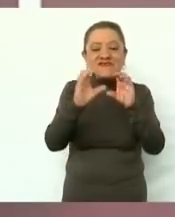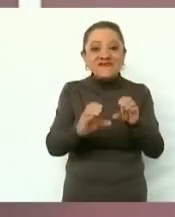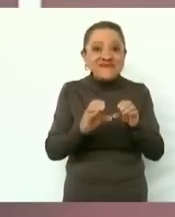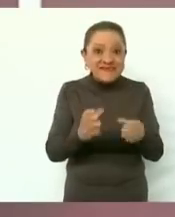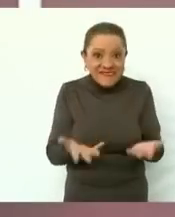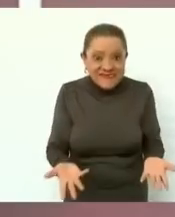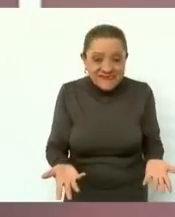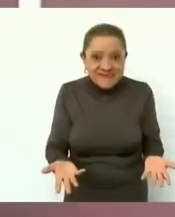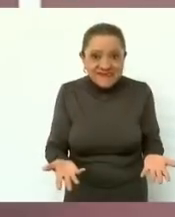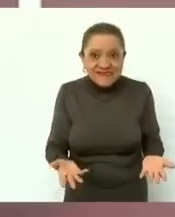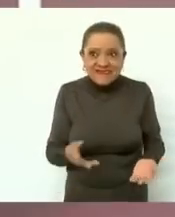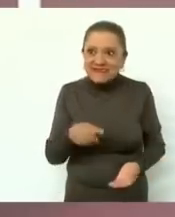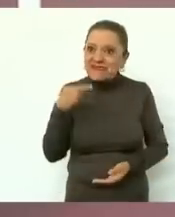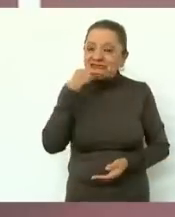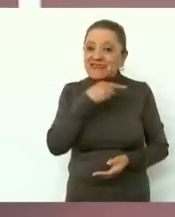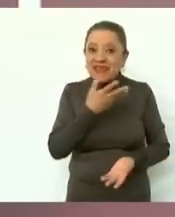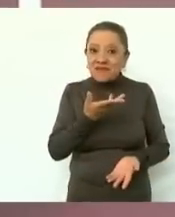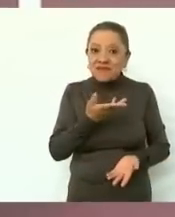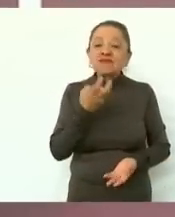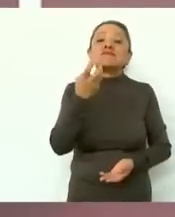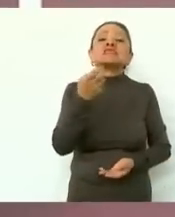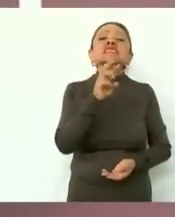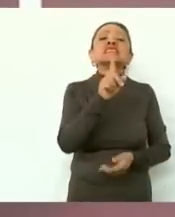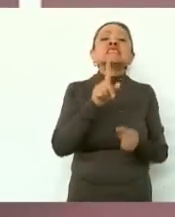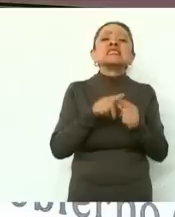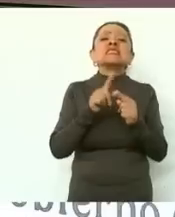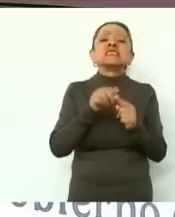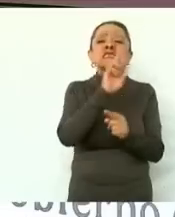Bueno, ¿quién reconoce ese trabajo?